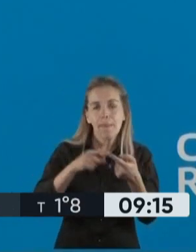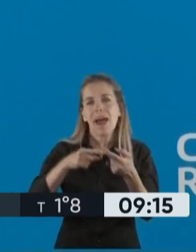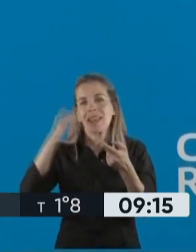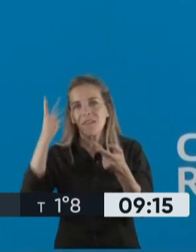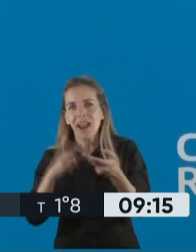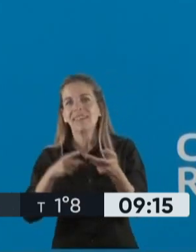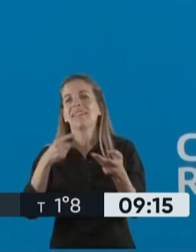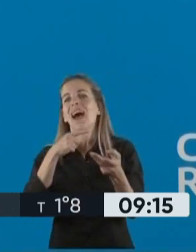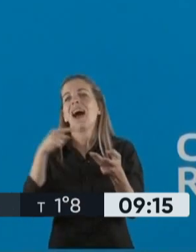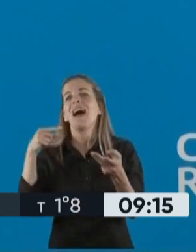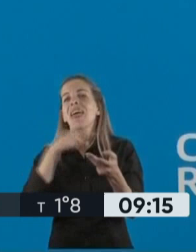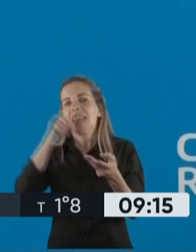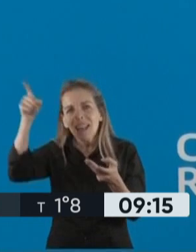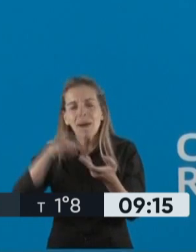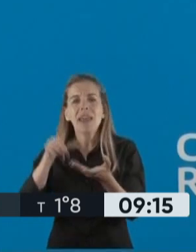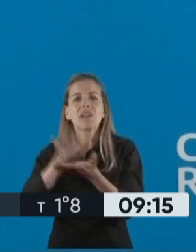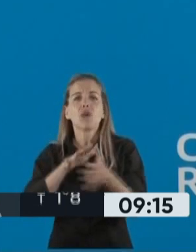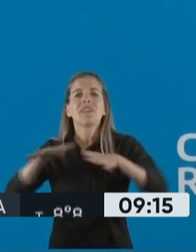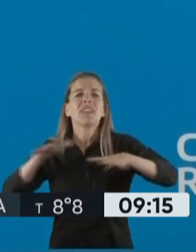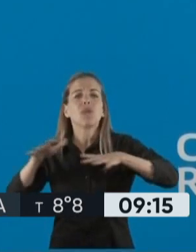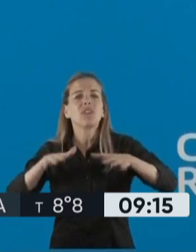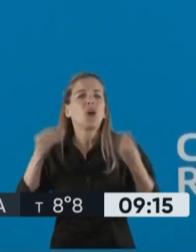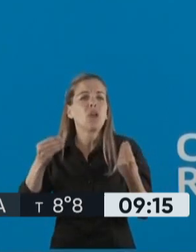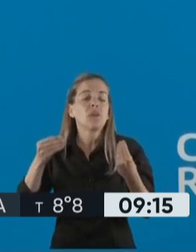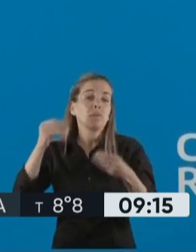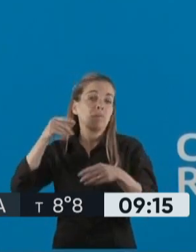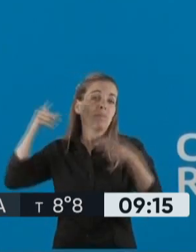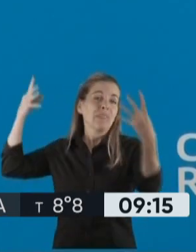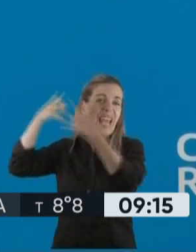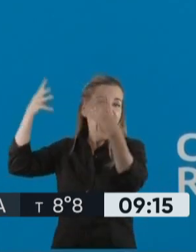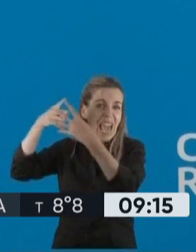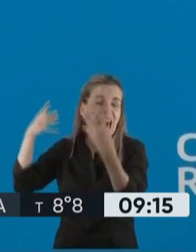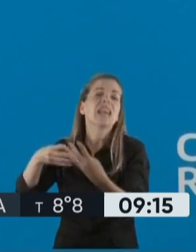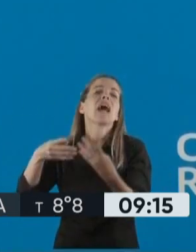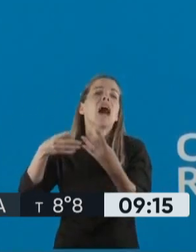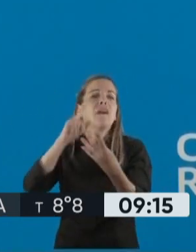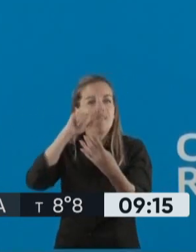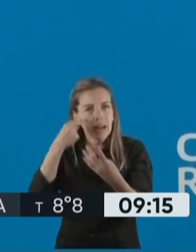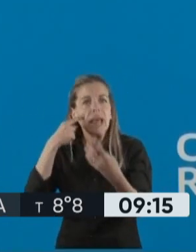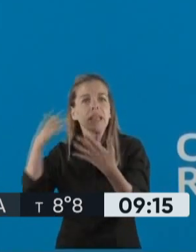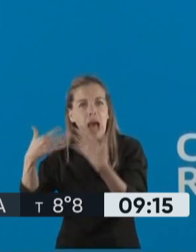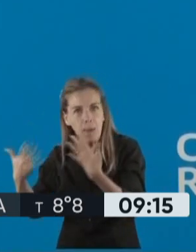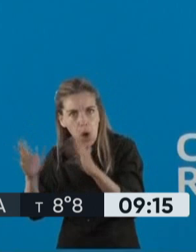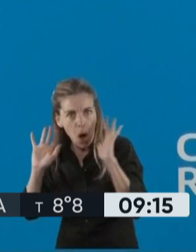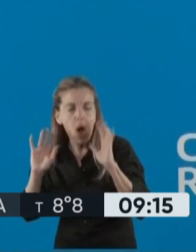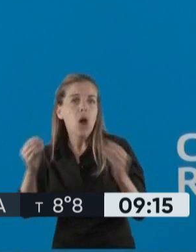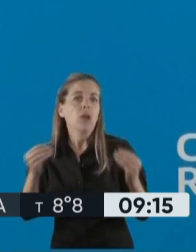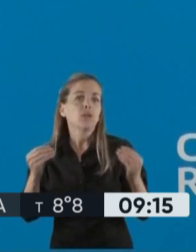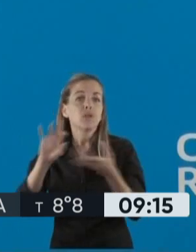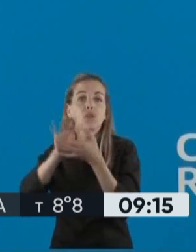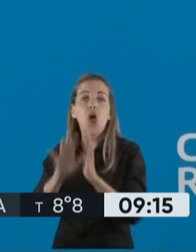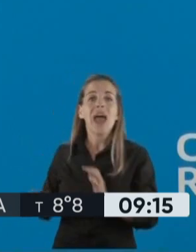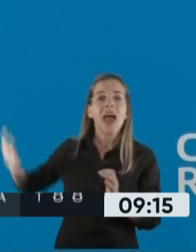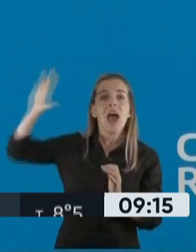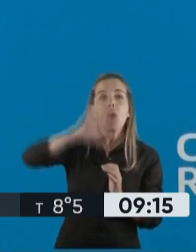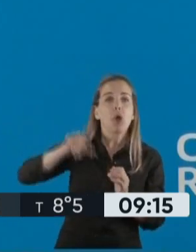de Alemania sobre lo que es la situación mundial provocada por la guerra y las consecuencias que tiene para Latinoamérica esta situación. En Europa